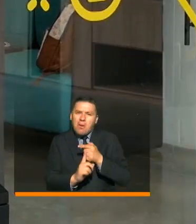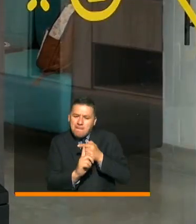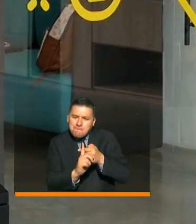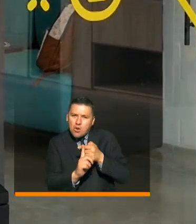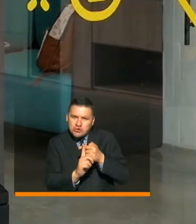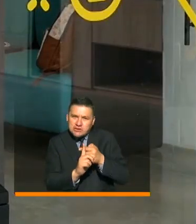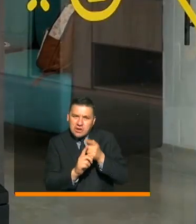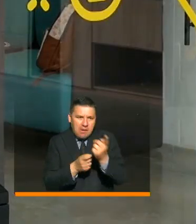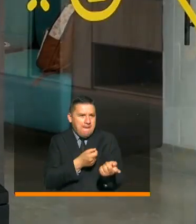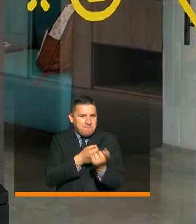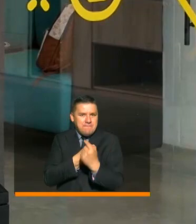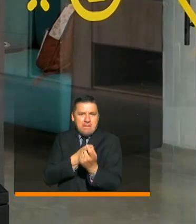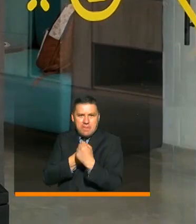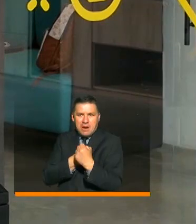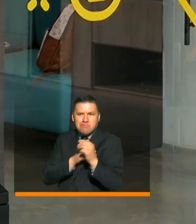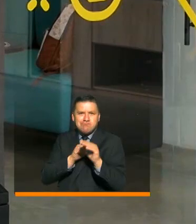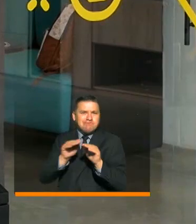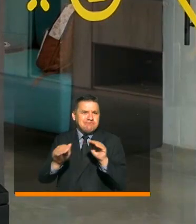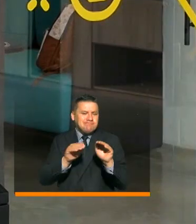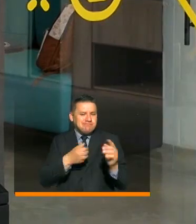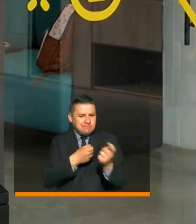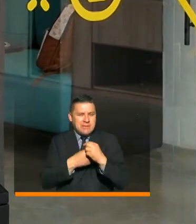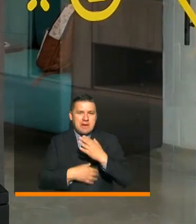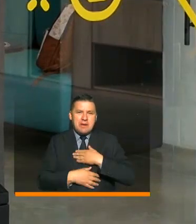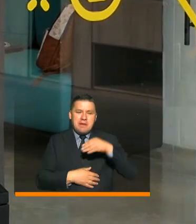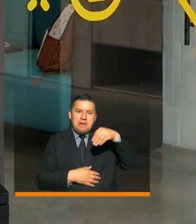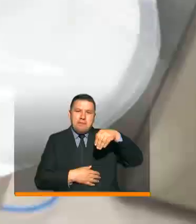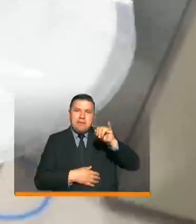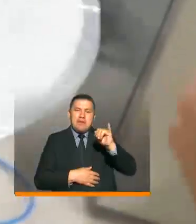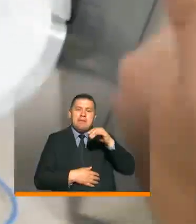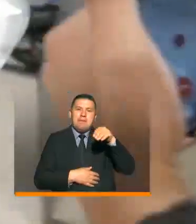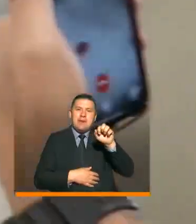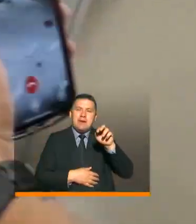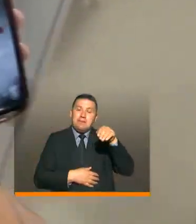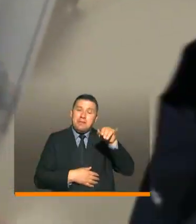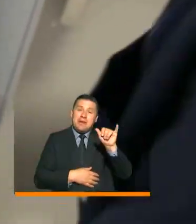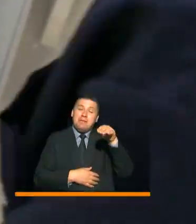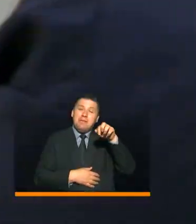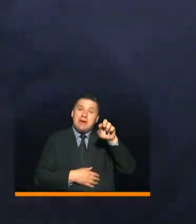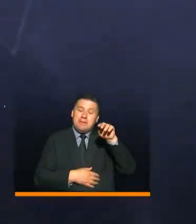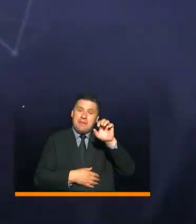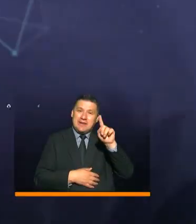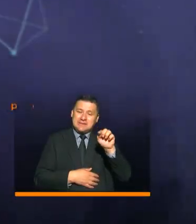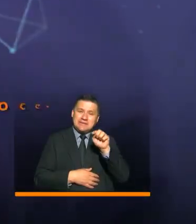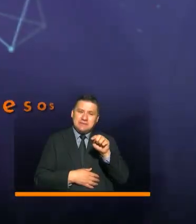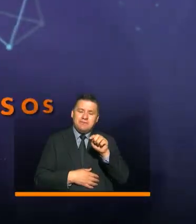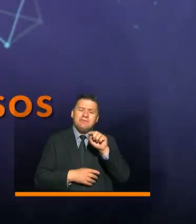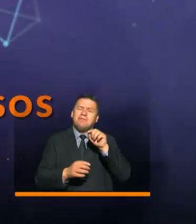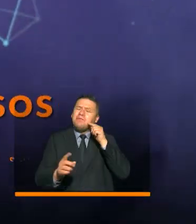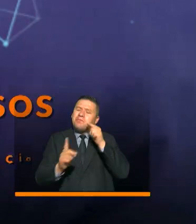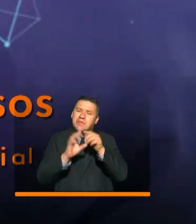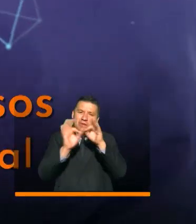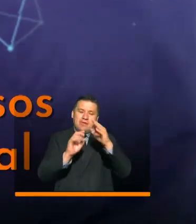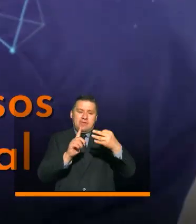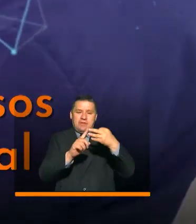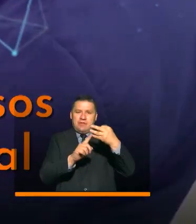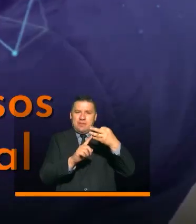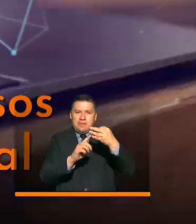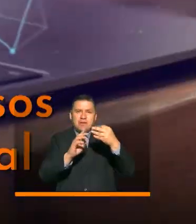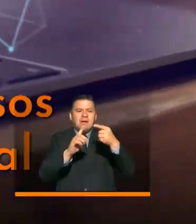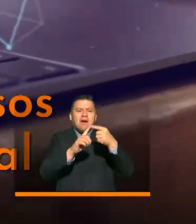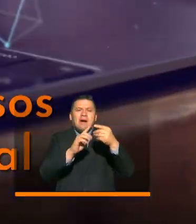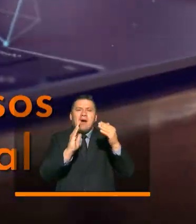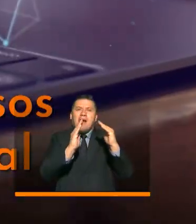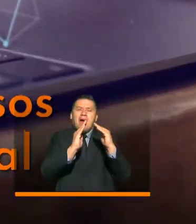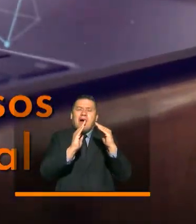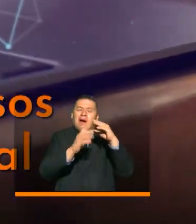a que se inscriban en nuestra convocatoria Mi Pyme se Transforma. Tres beneficios principales. El primero, el trabajo específico